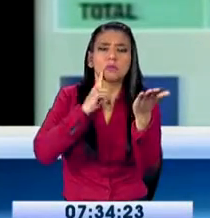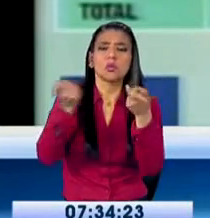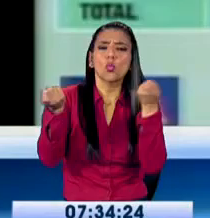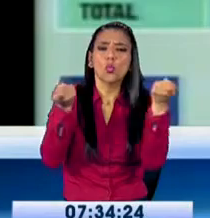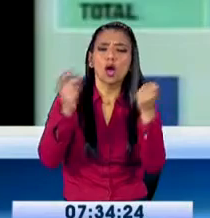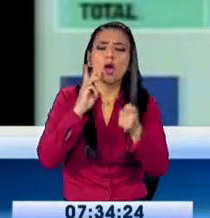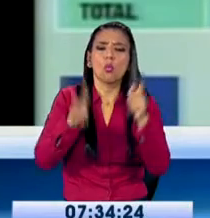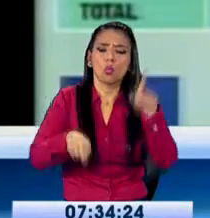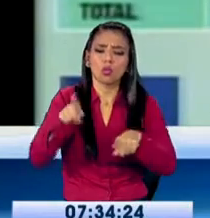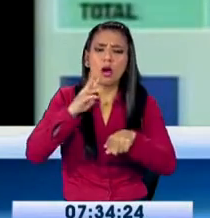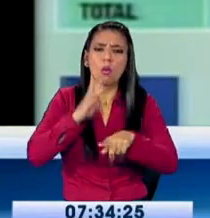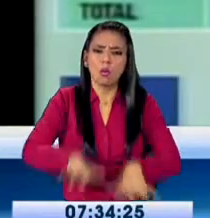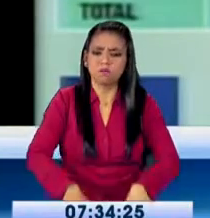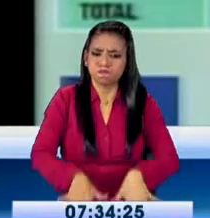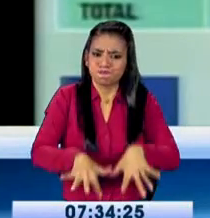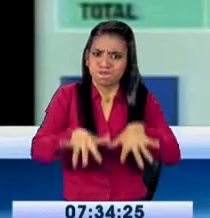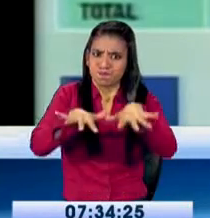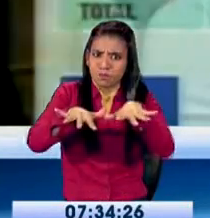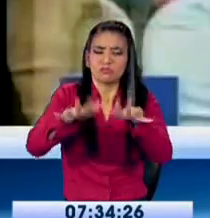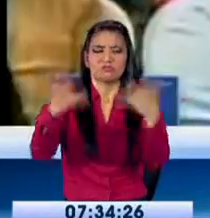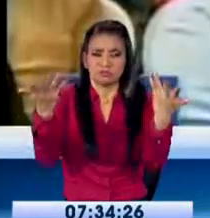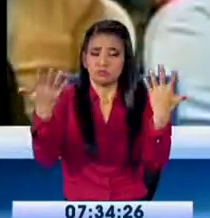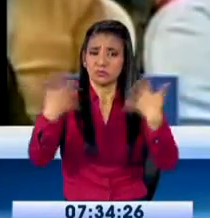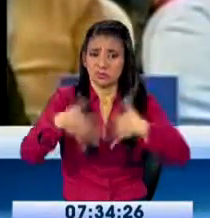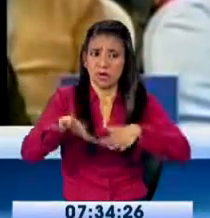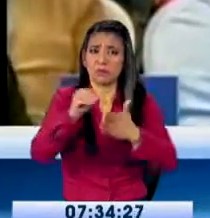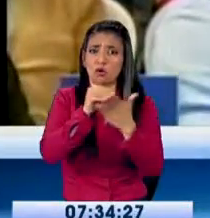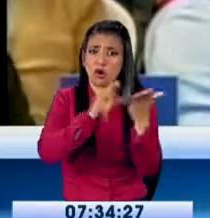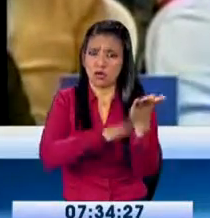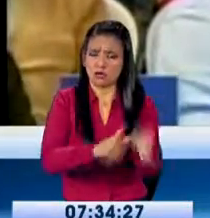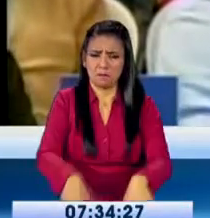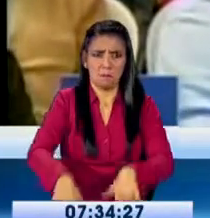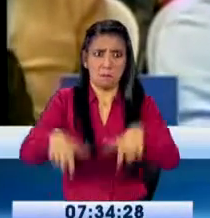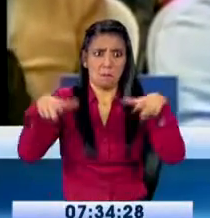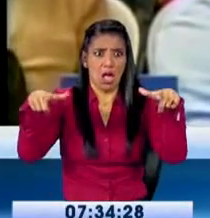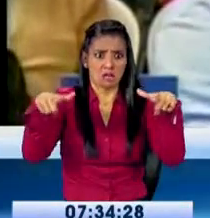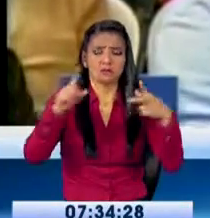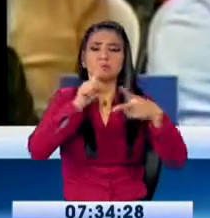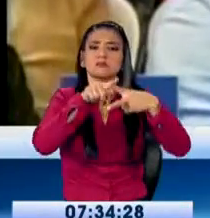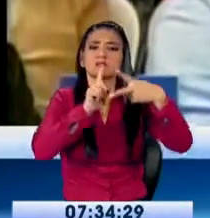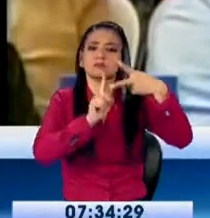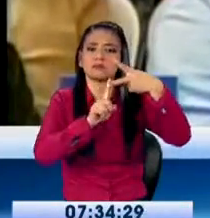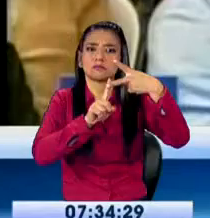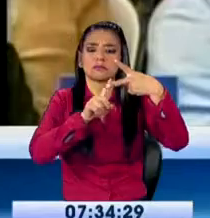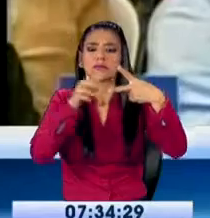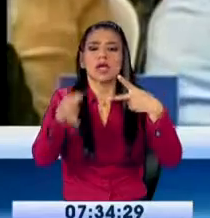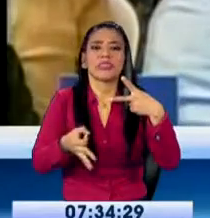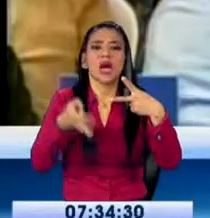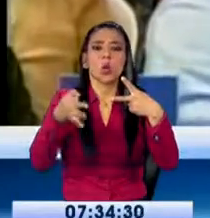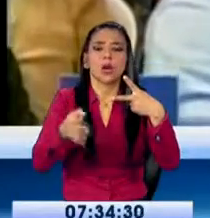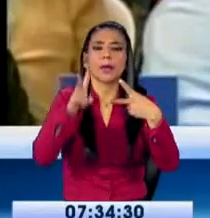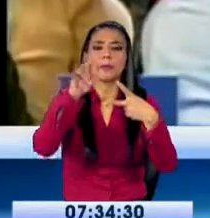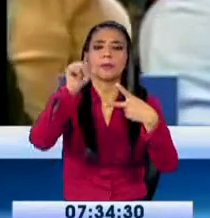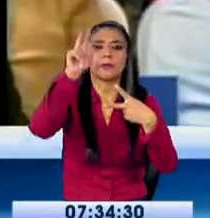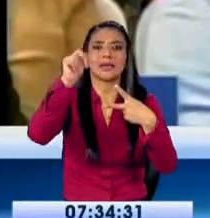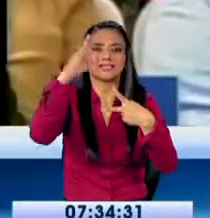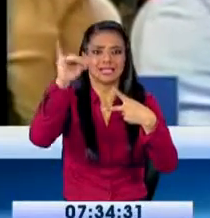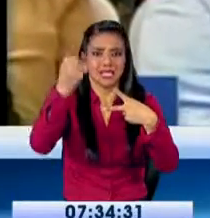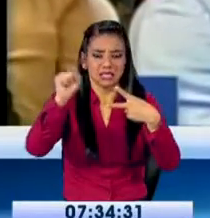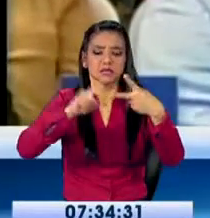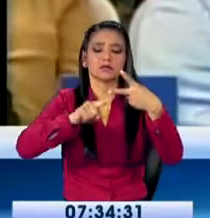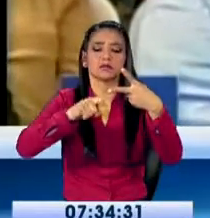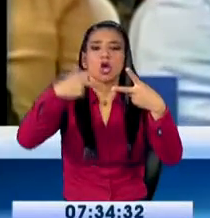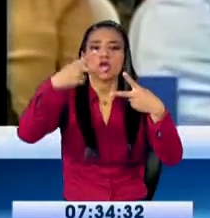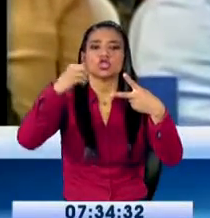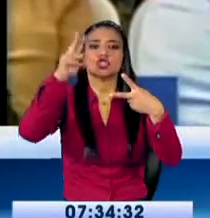parte también de todos los megaproyectos que se están desarrollando. Aquí faltan dos multipropósitos que son Daule Vinces y Chongón San Vicente, que no son precisamente